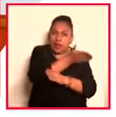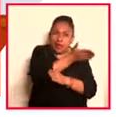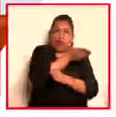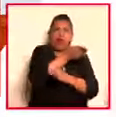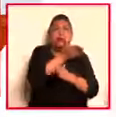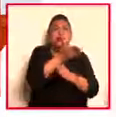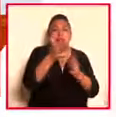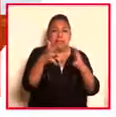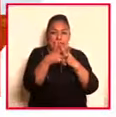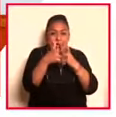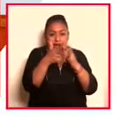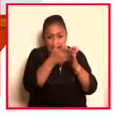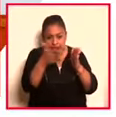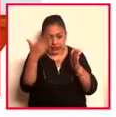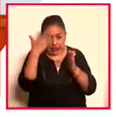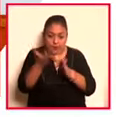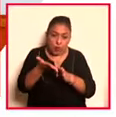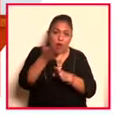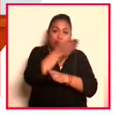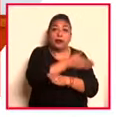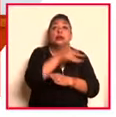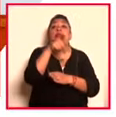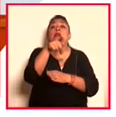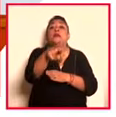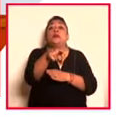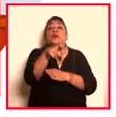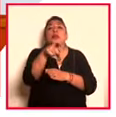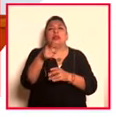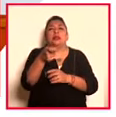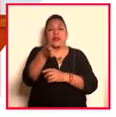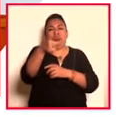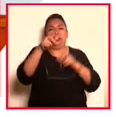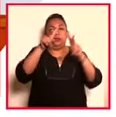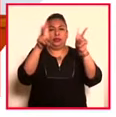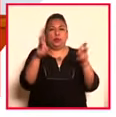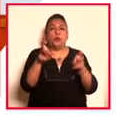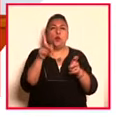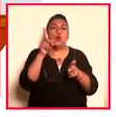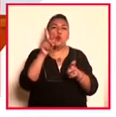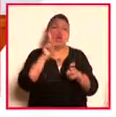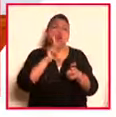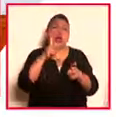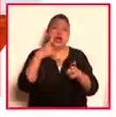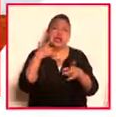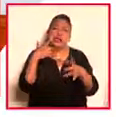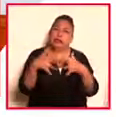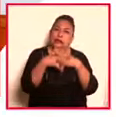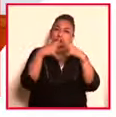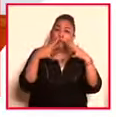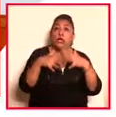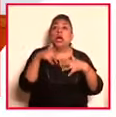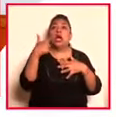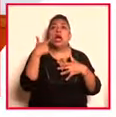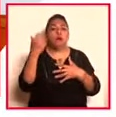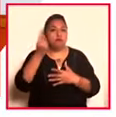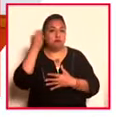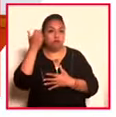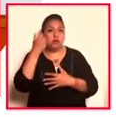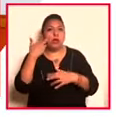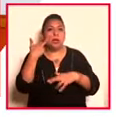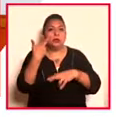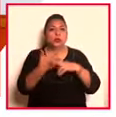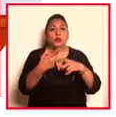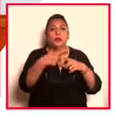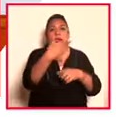Civil. Ello detonó el libro titulado Mujeres en Lucha, sobre el cual versó su intervención en la charla organizada por Hay